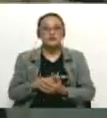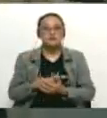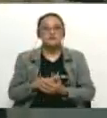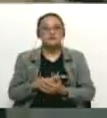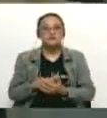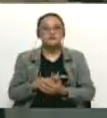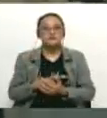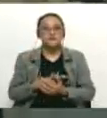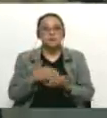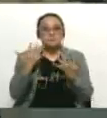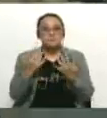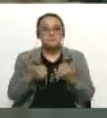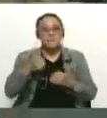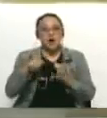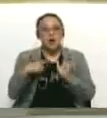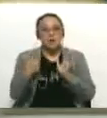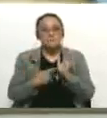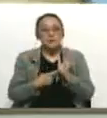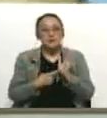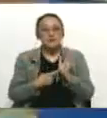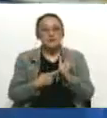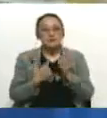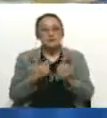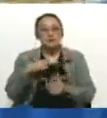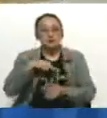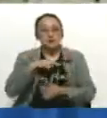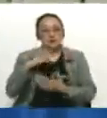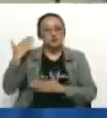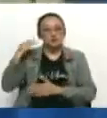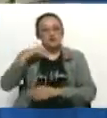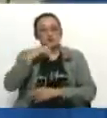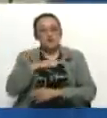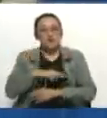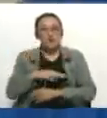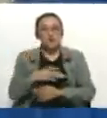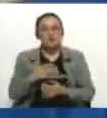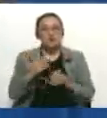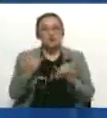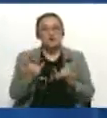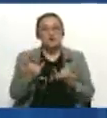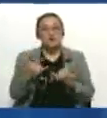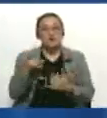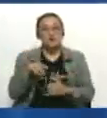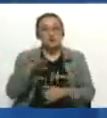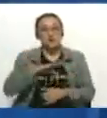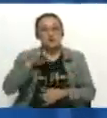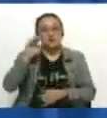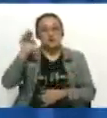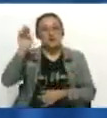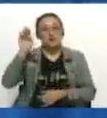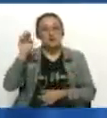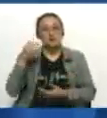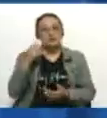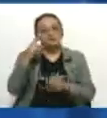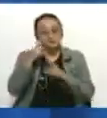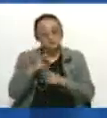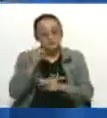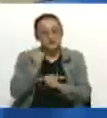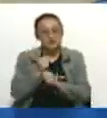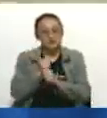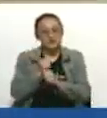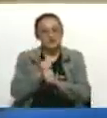más integral de su papel en el mundo, de nuestro pasado, de nuestro presente y sobre todo de nuestro futuro. Quiero reconocer además el trabajo